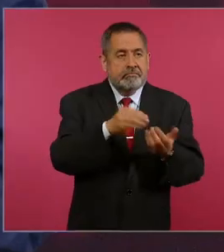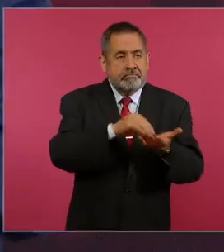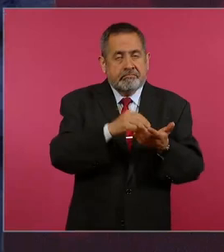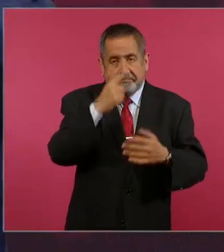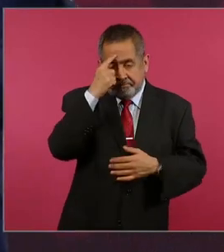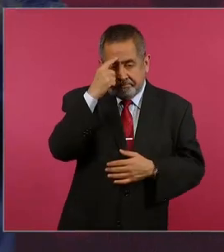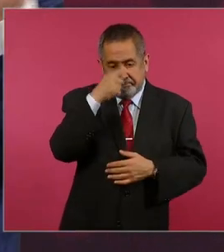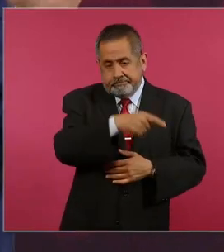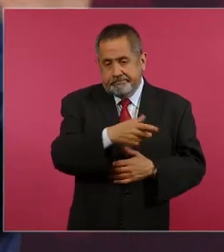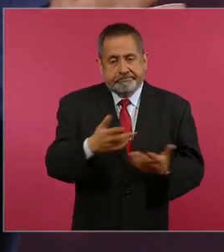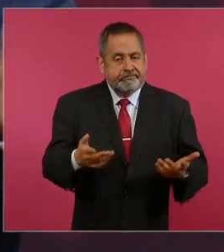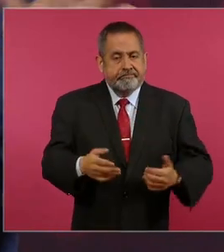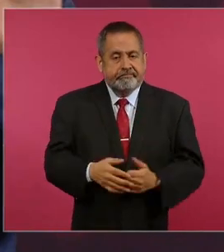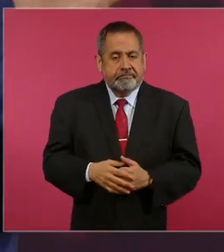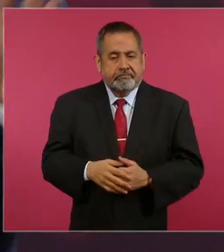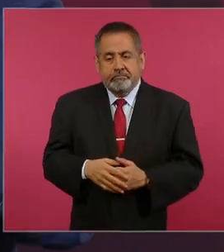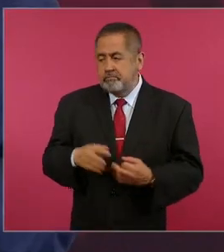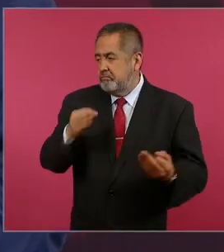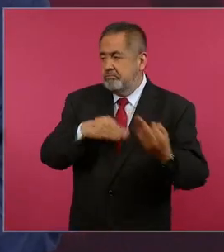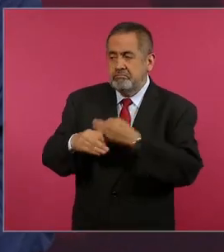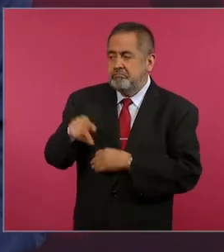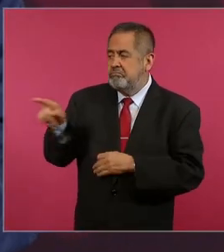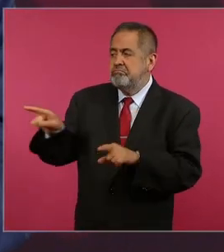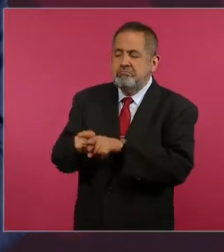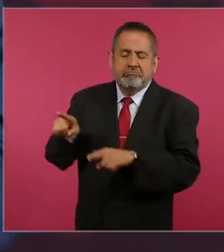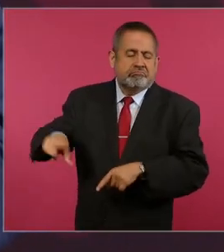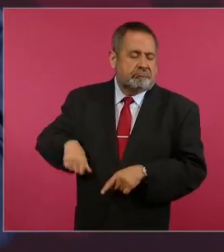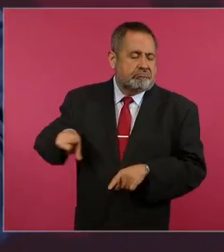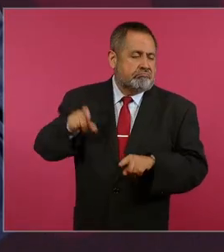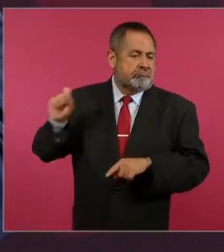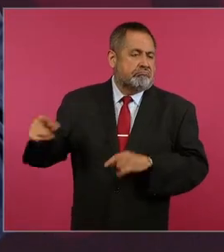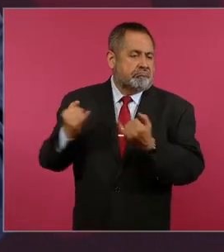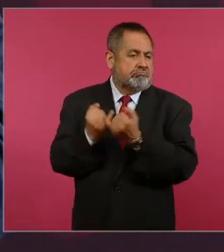de que todos somos iguales.